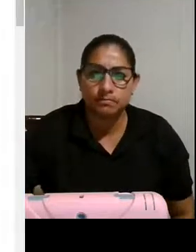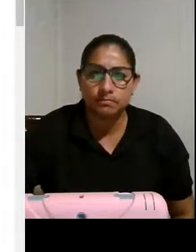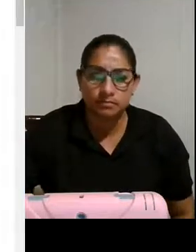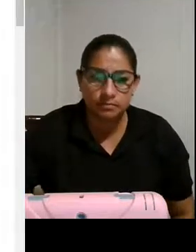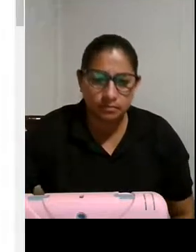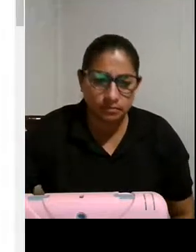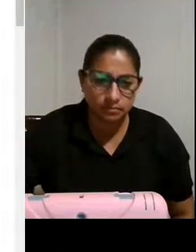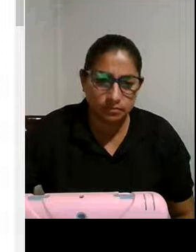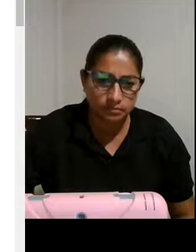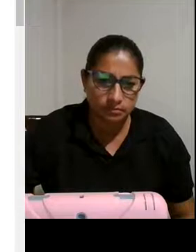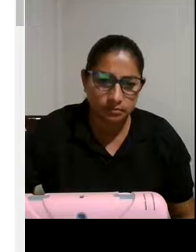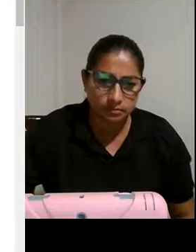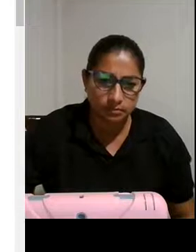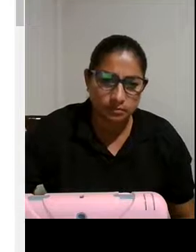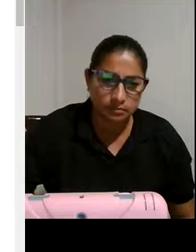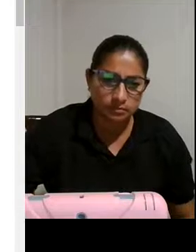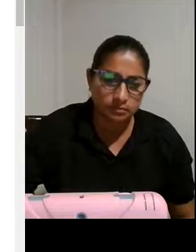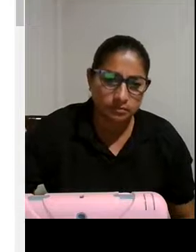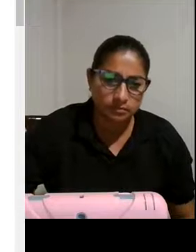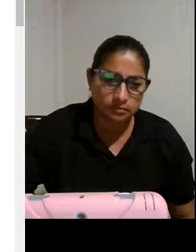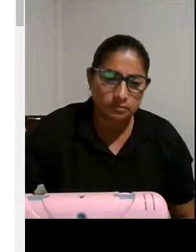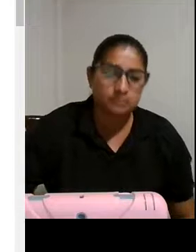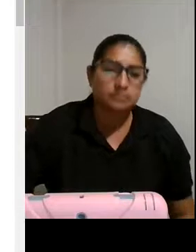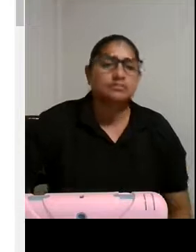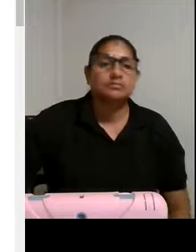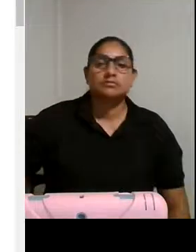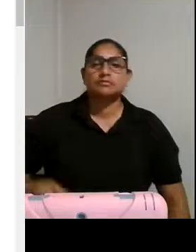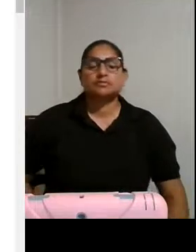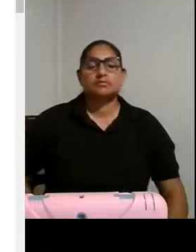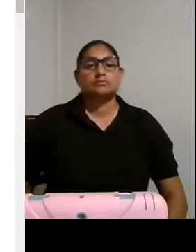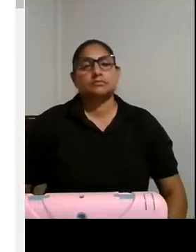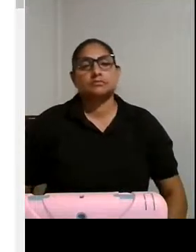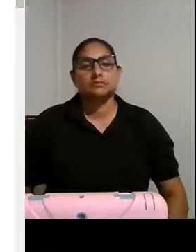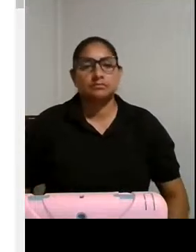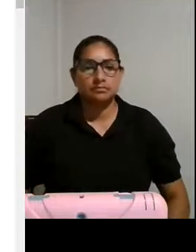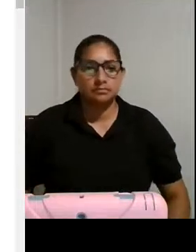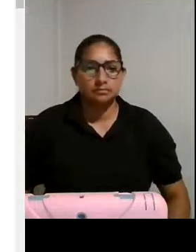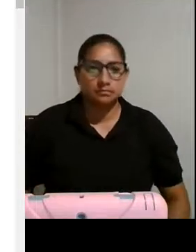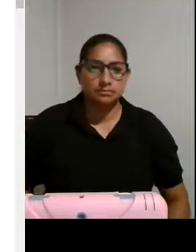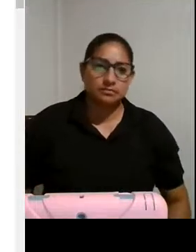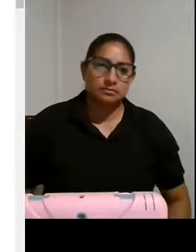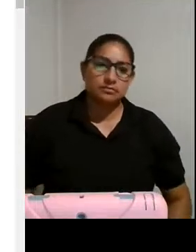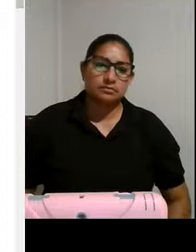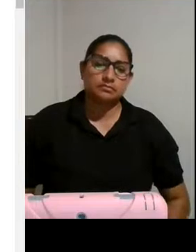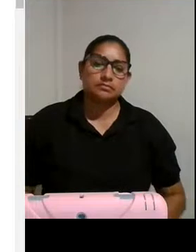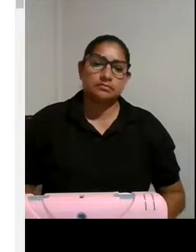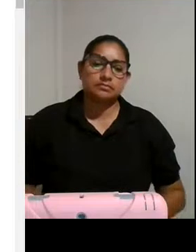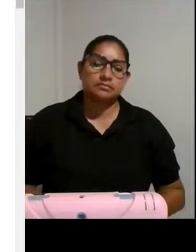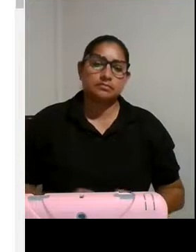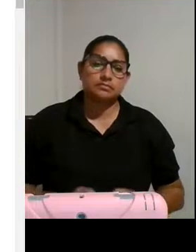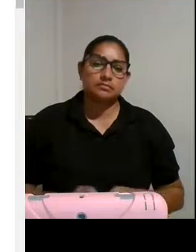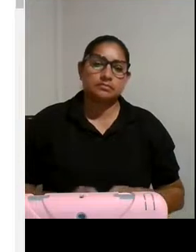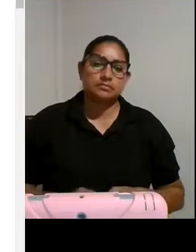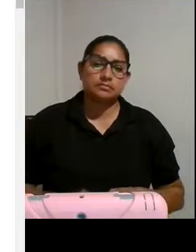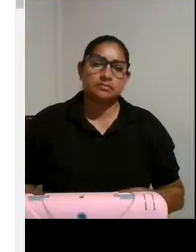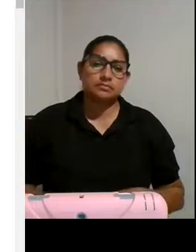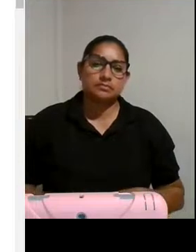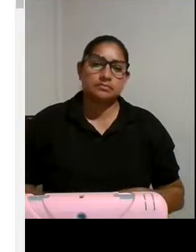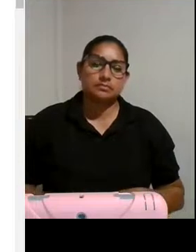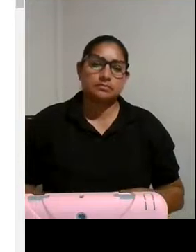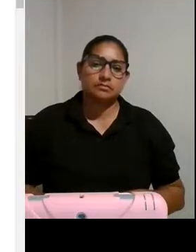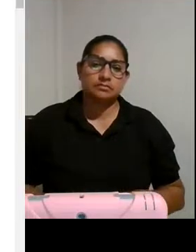a tal vez a perder puntos por eso, nada más de tener cuidado, ¿ok? Entonces, vamos a resolver este ejercicio de